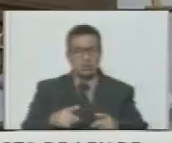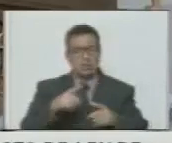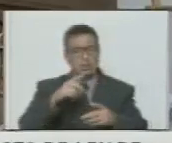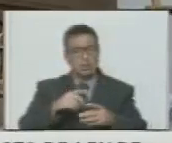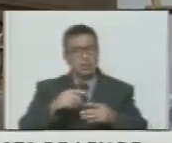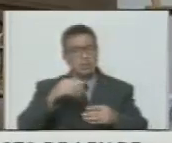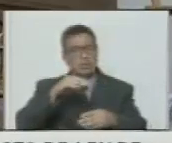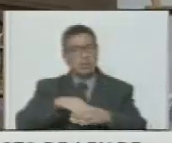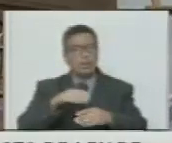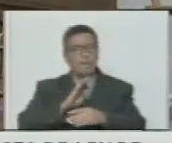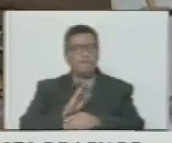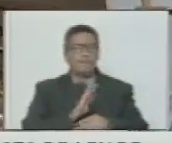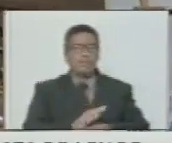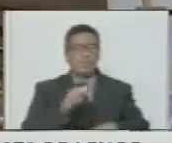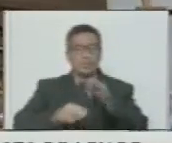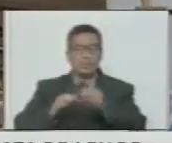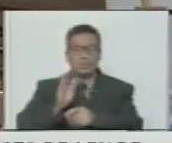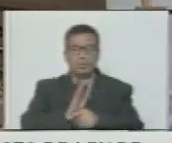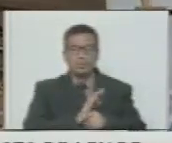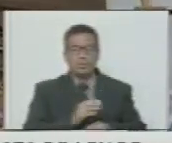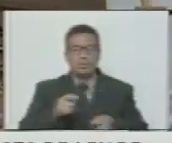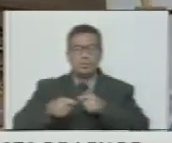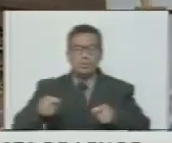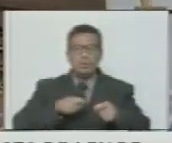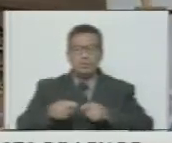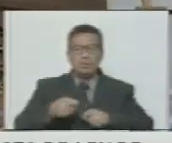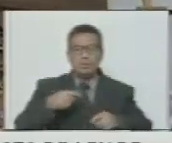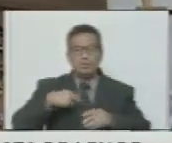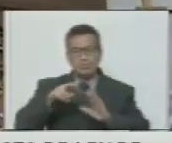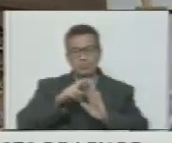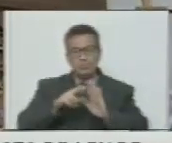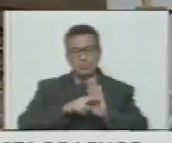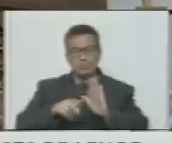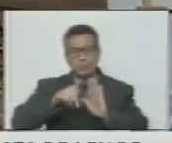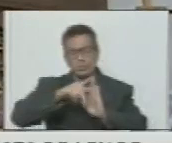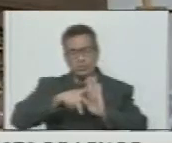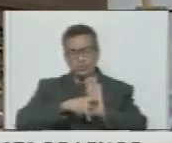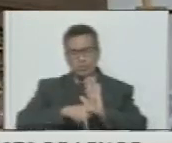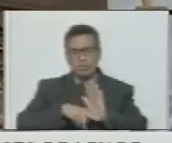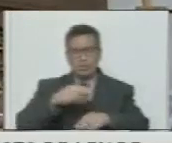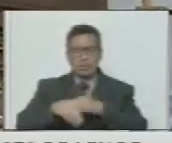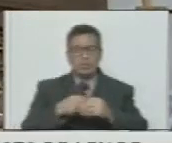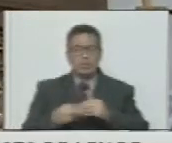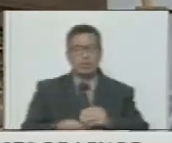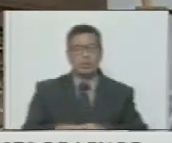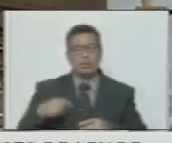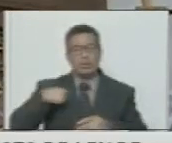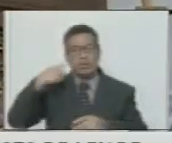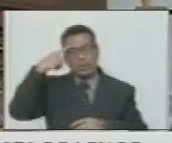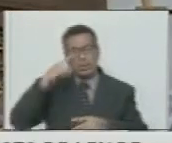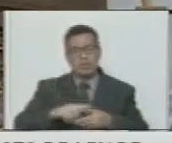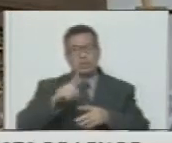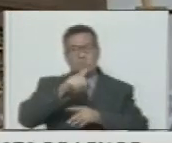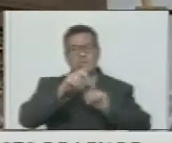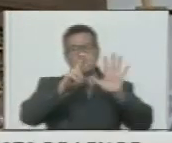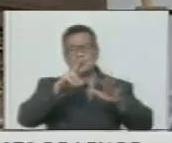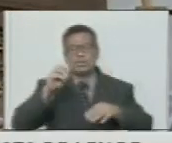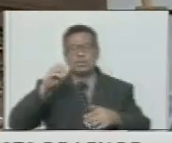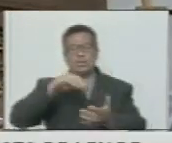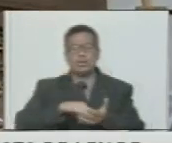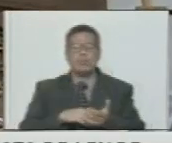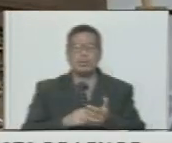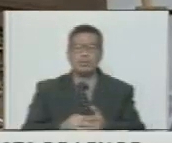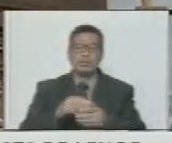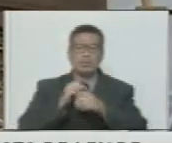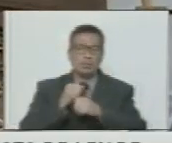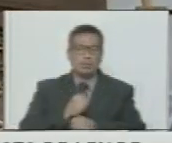determine la Superintendencia de la Actividad Aseguradora, según las normas dictadas al efecto, o de